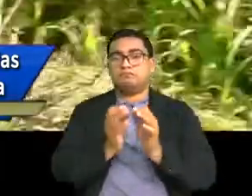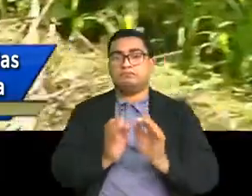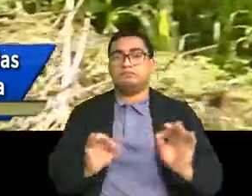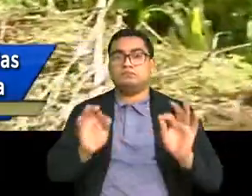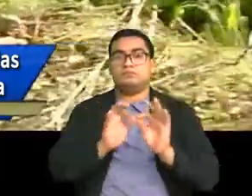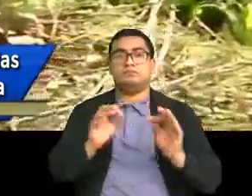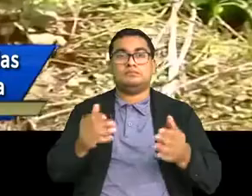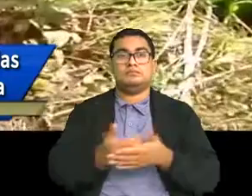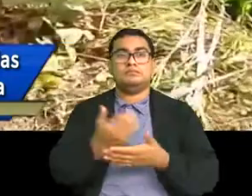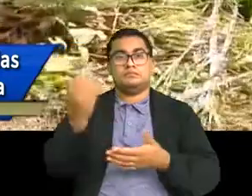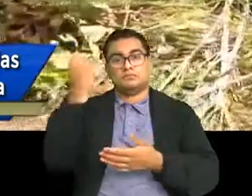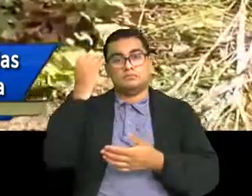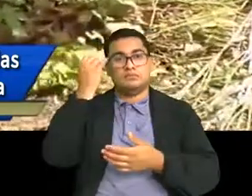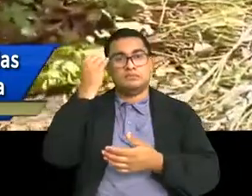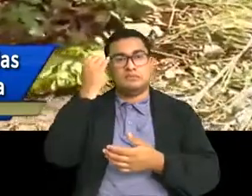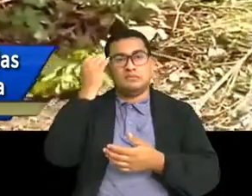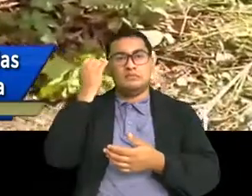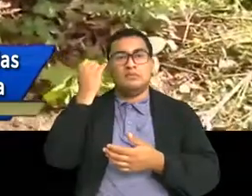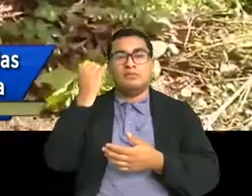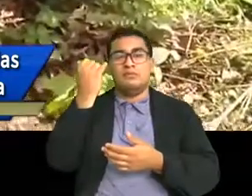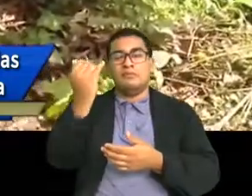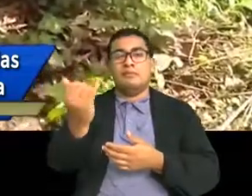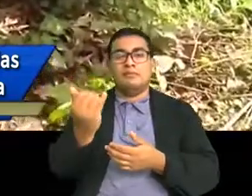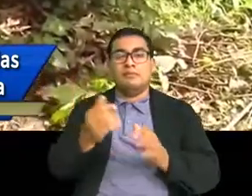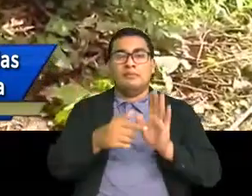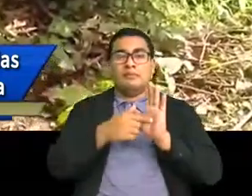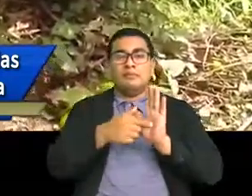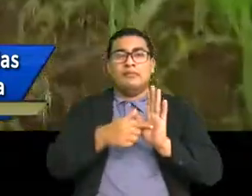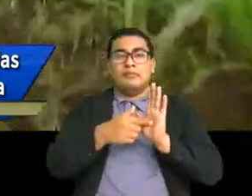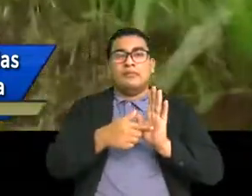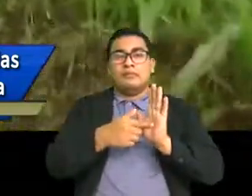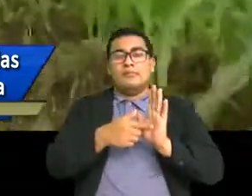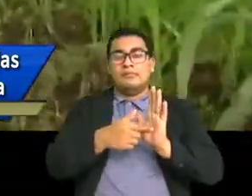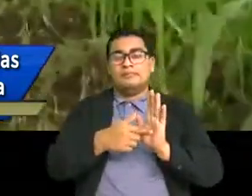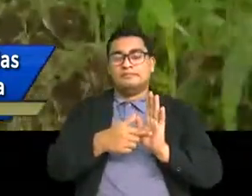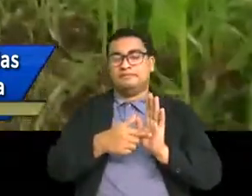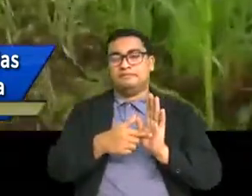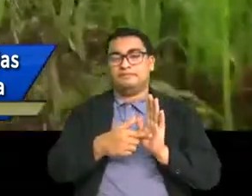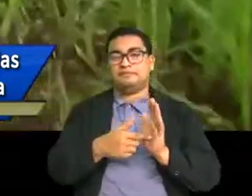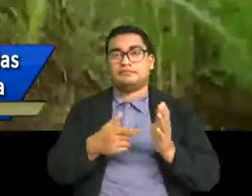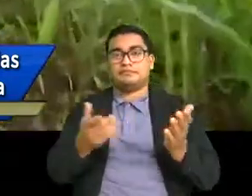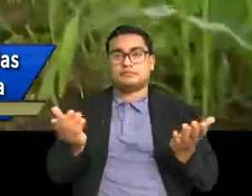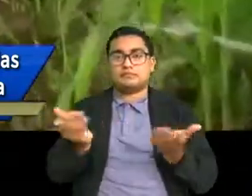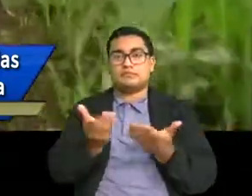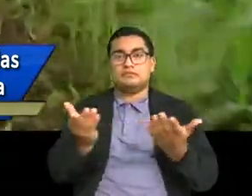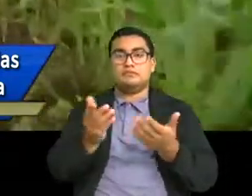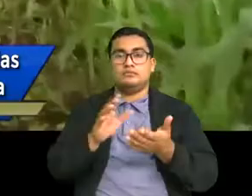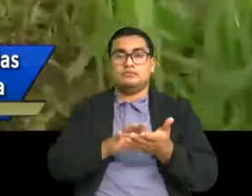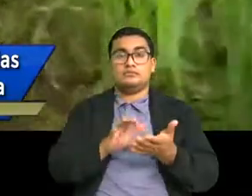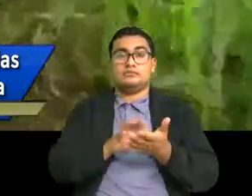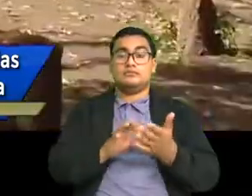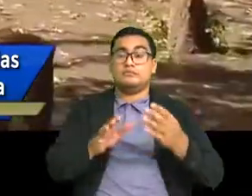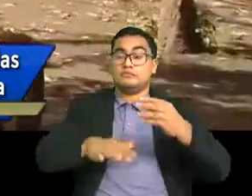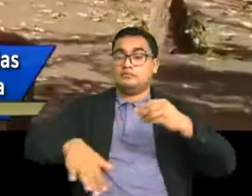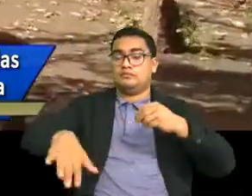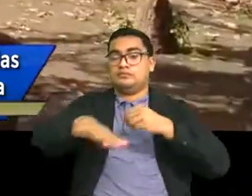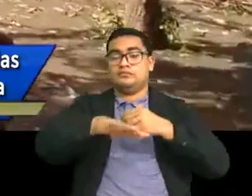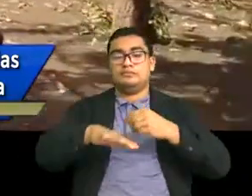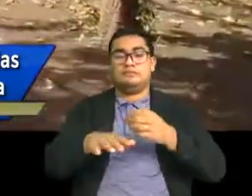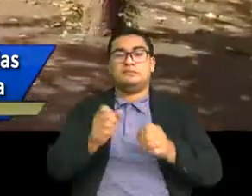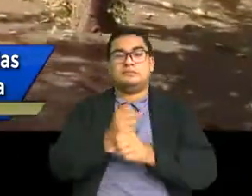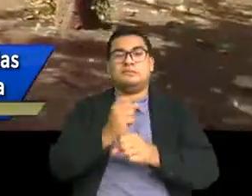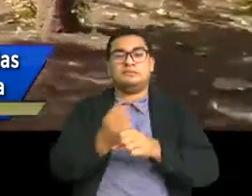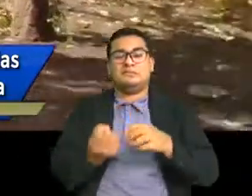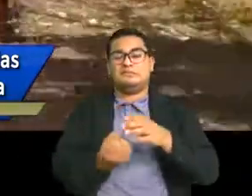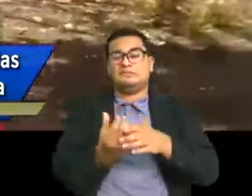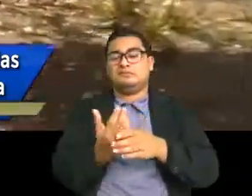y lo hemos visto por ejemplo en la producción de horno sin incrementar las áreas de producción han visto un crecimiento